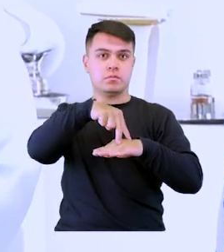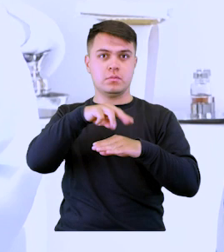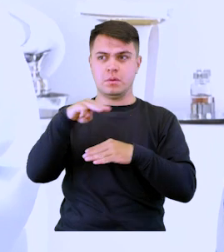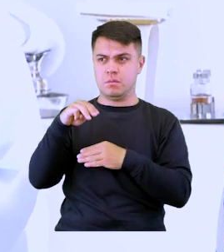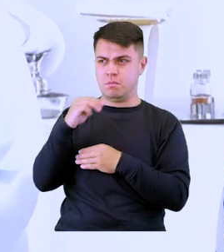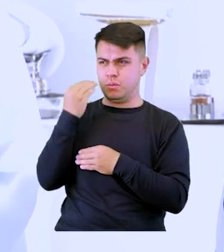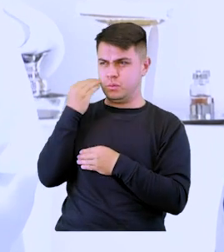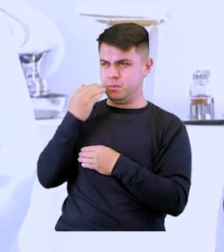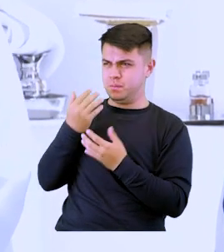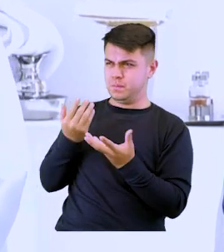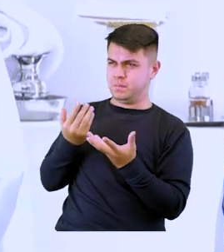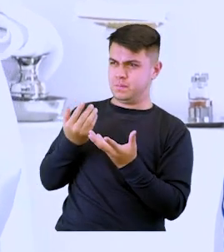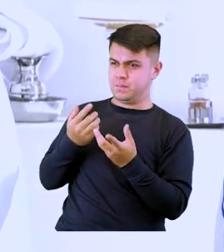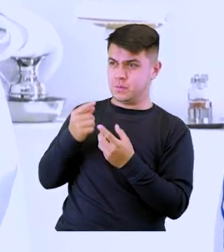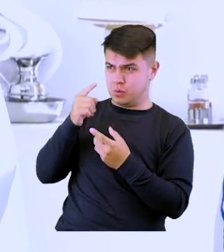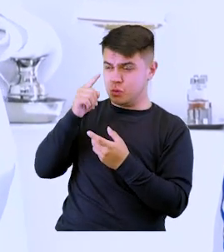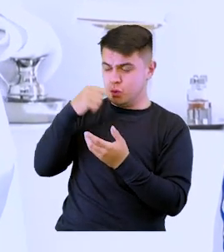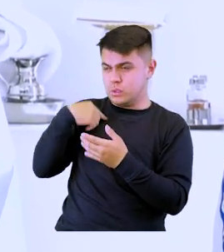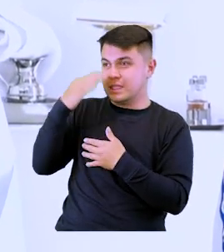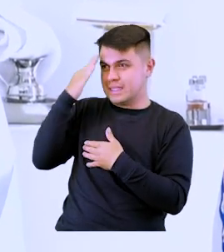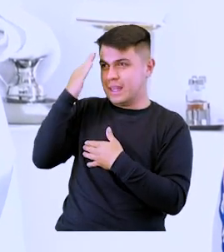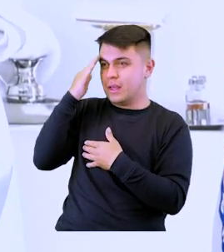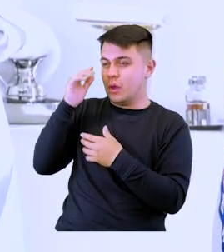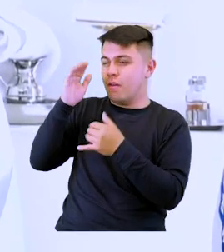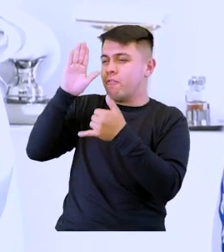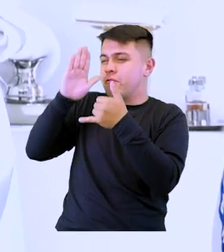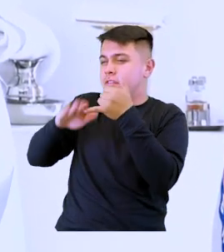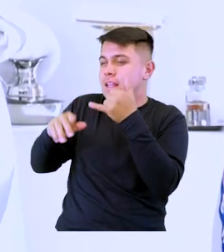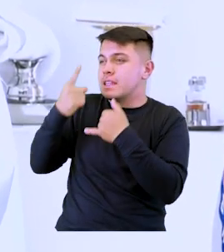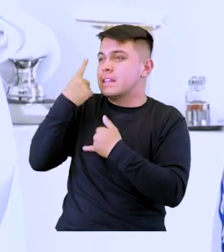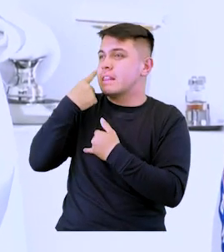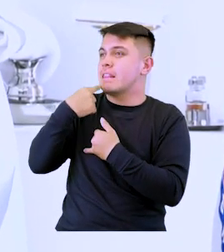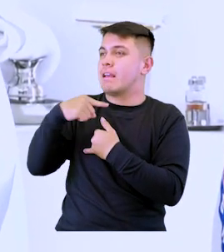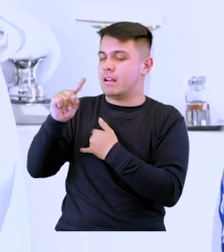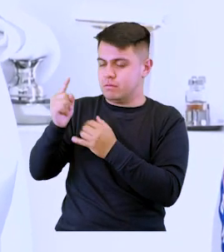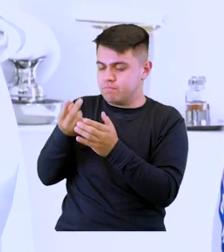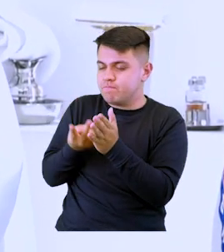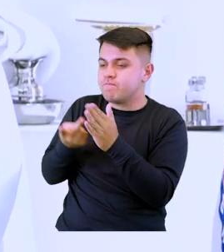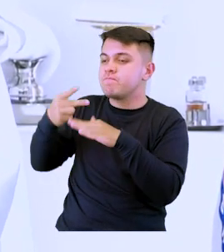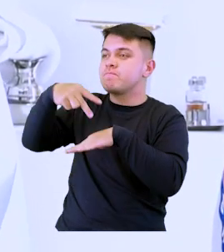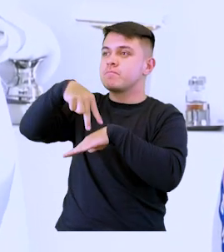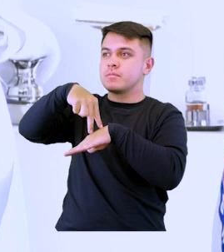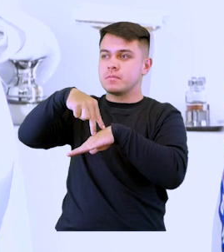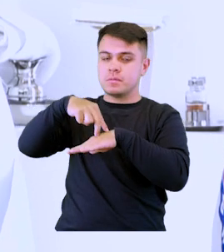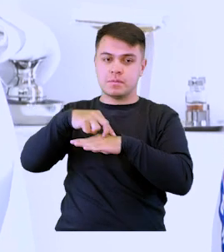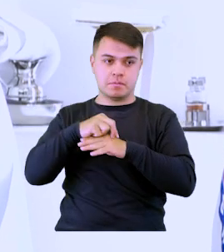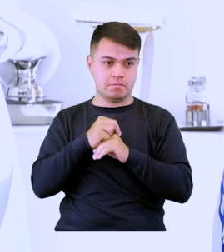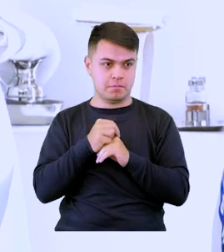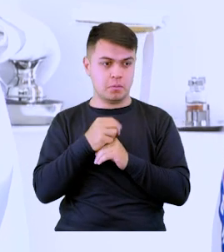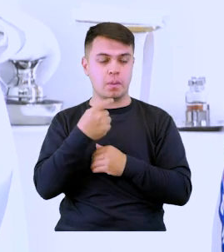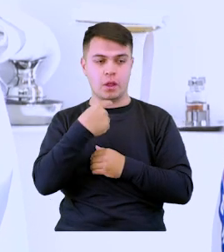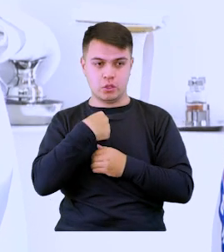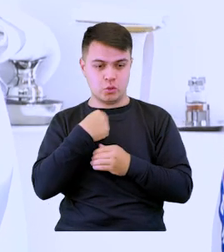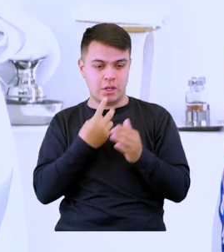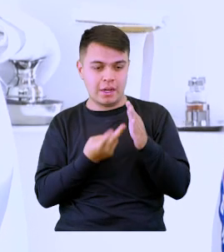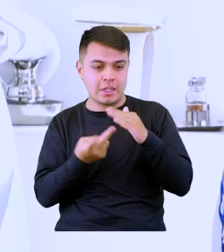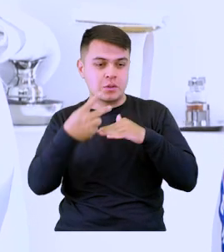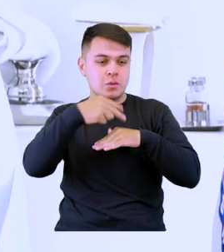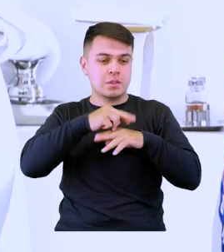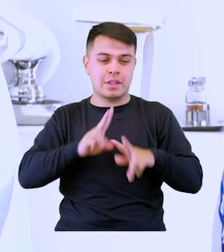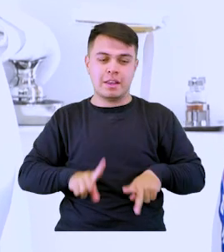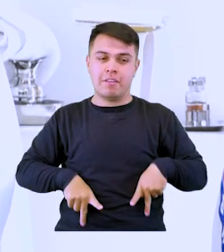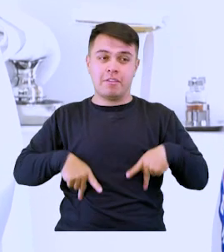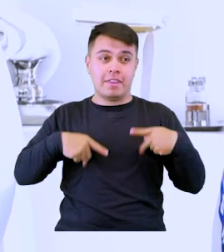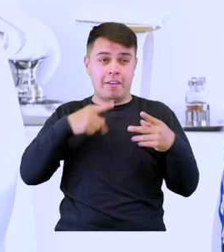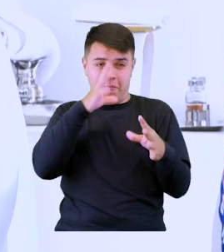Marta respondió: Sé que resucitará en la resurrección en el último día. Jesús le dijo: Yo soy la resurrección y la vida.